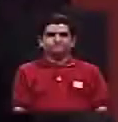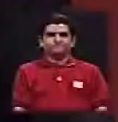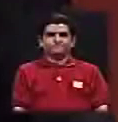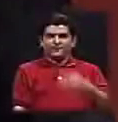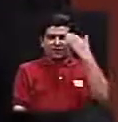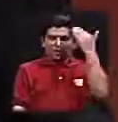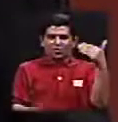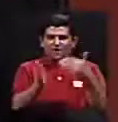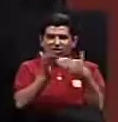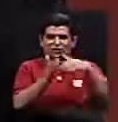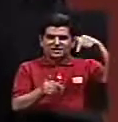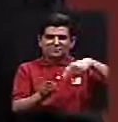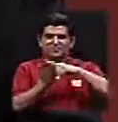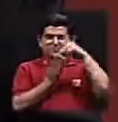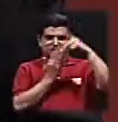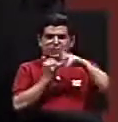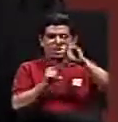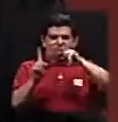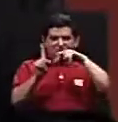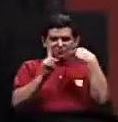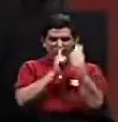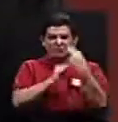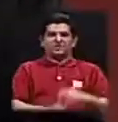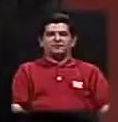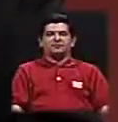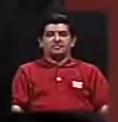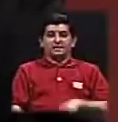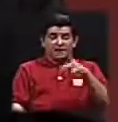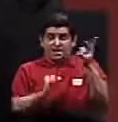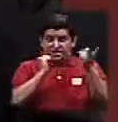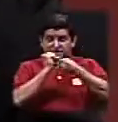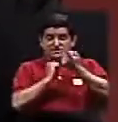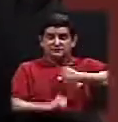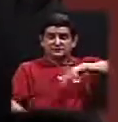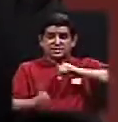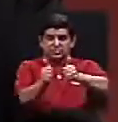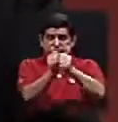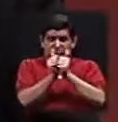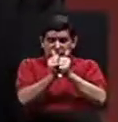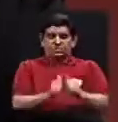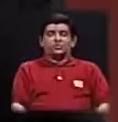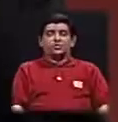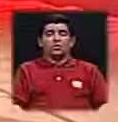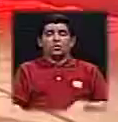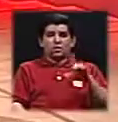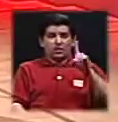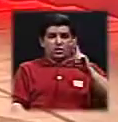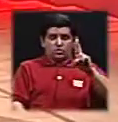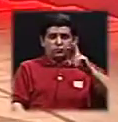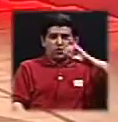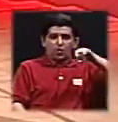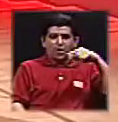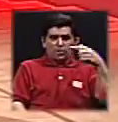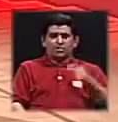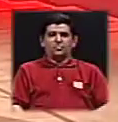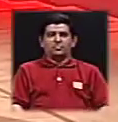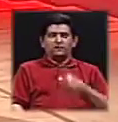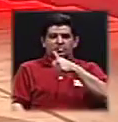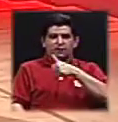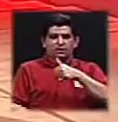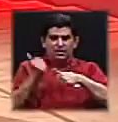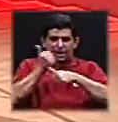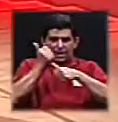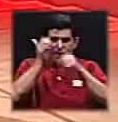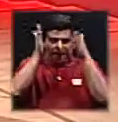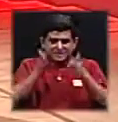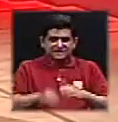Hola, estamos de regreso en su programa Puntos de Vista. En esta ocasión nos acompaña el doctor Juan Hueglupo, asesor de la Rectoría de